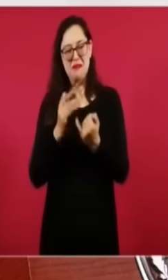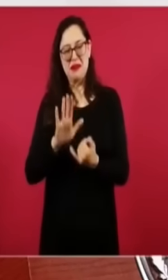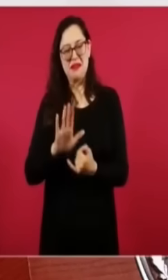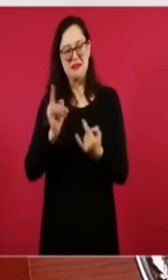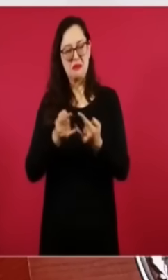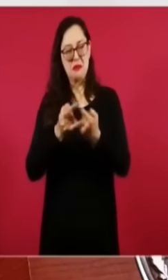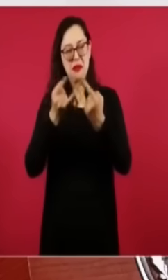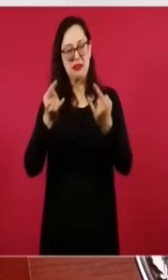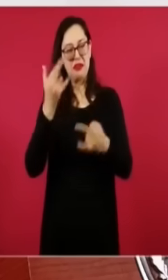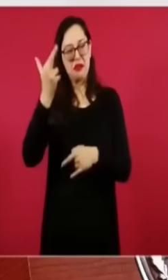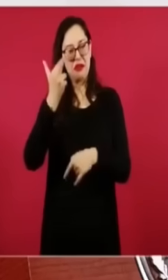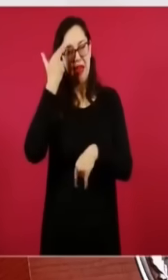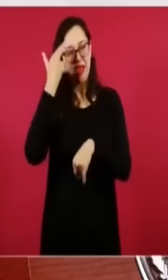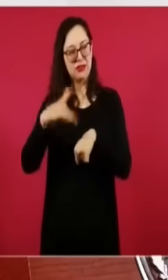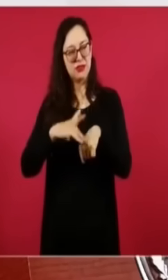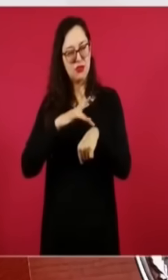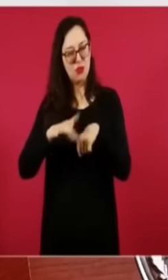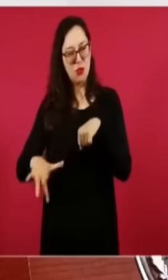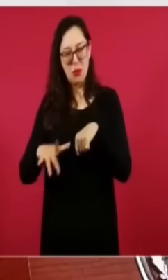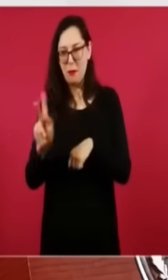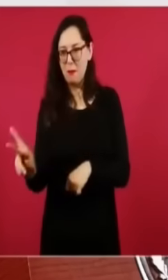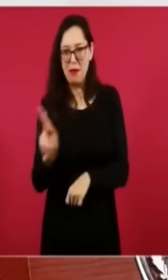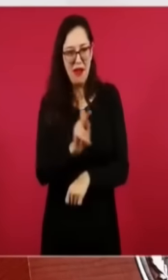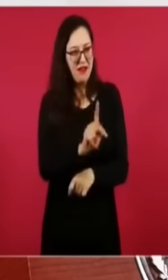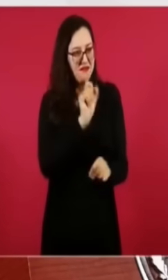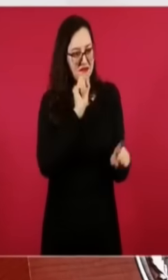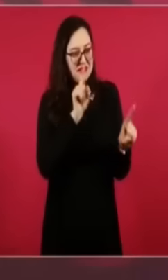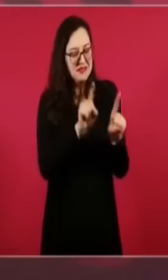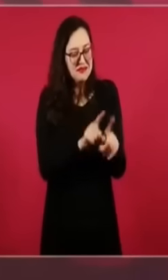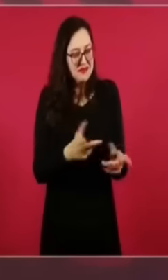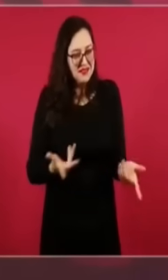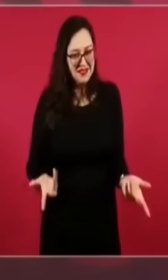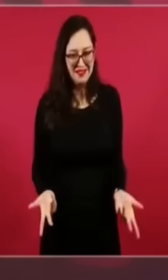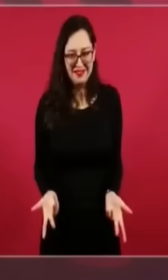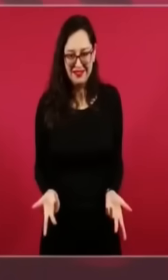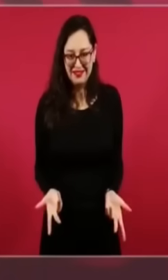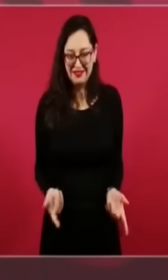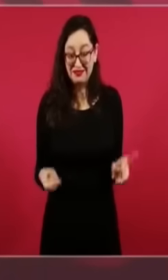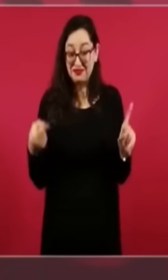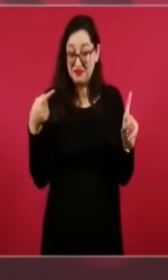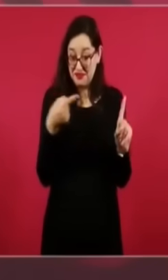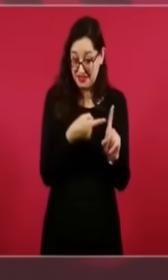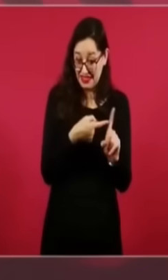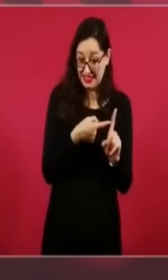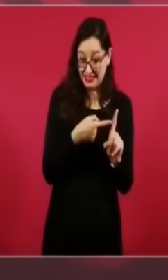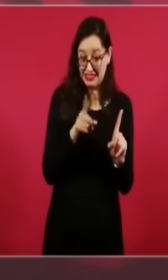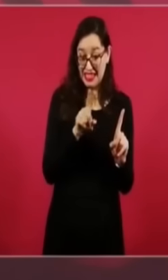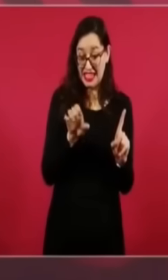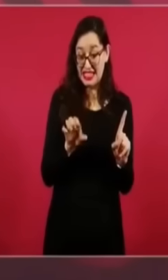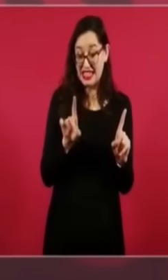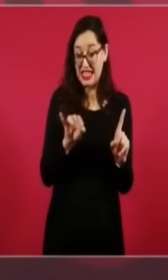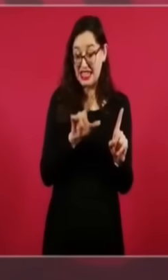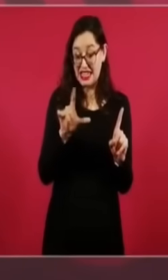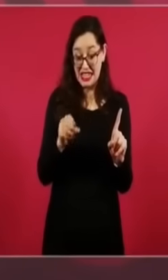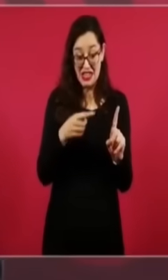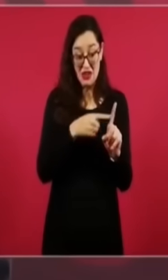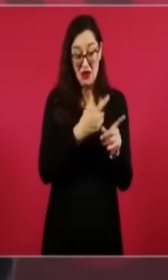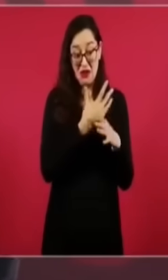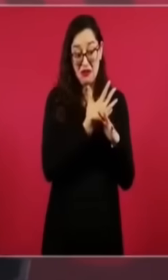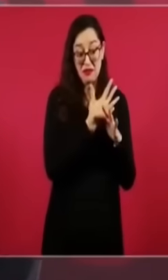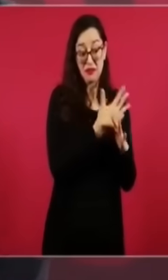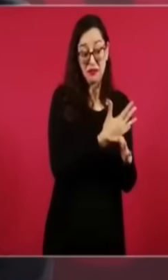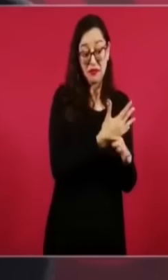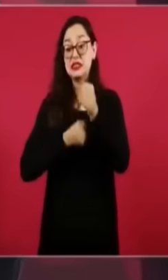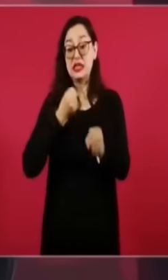favor nos ayude dando manita arriba a este video, la cual encuentra aquí en la parte de abajo, donde está la manita arriba que dice